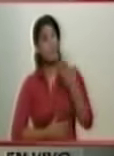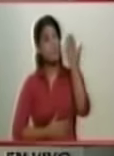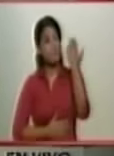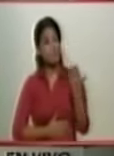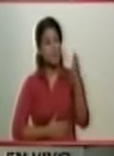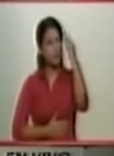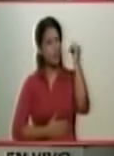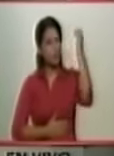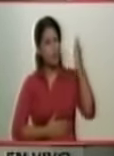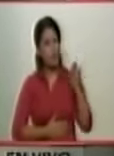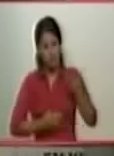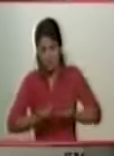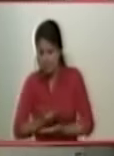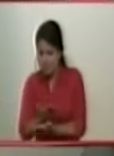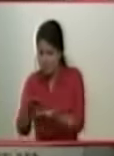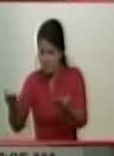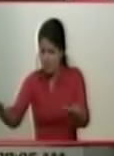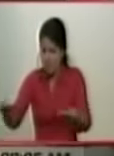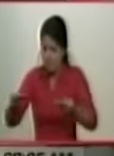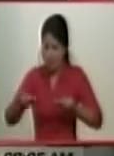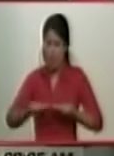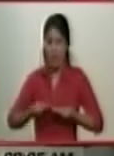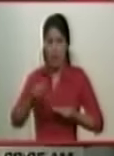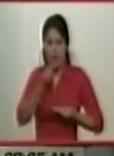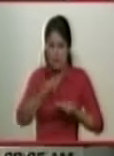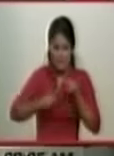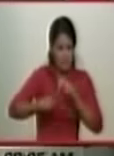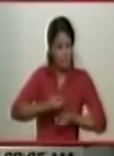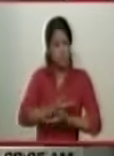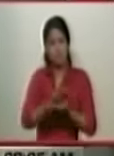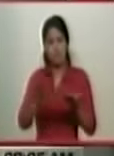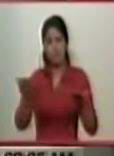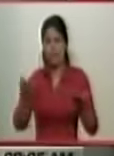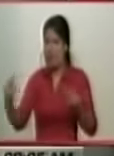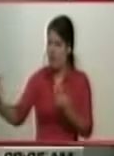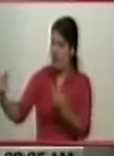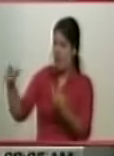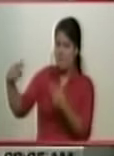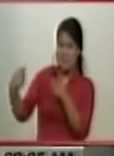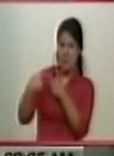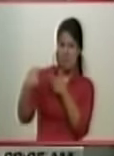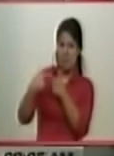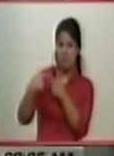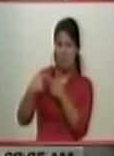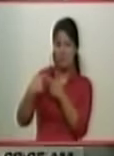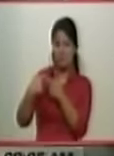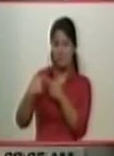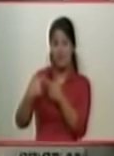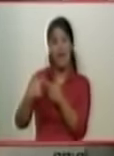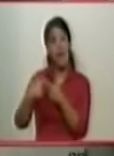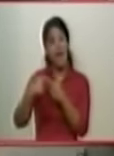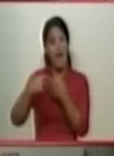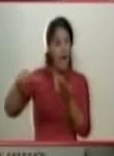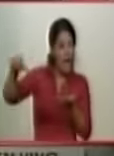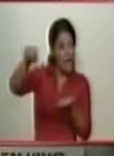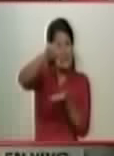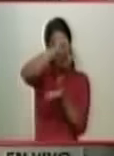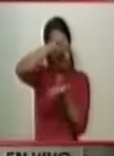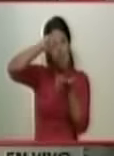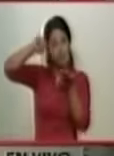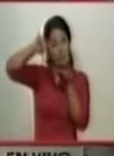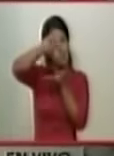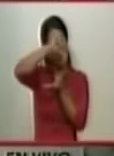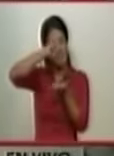una mesa abundante a la vista de mis perseguidores. Bañaste de óleo o perfumaste mi